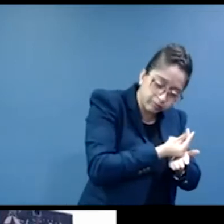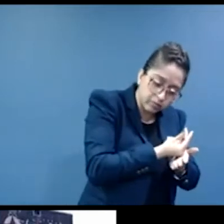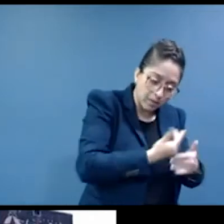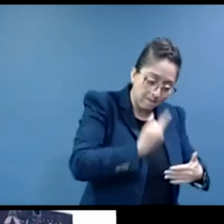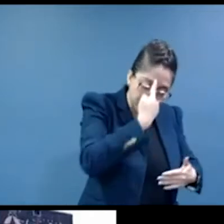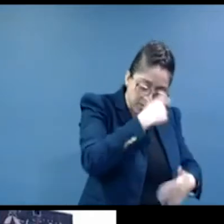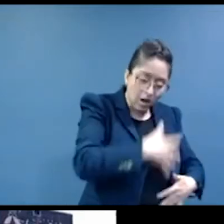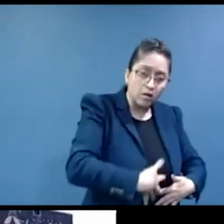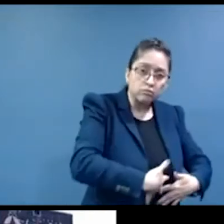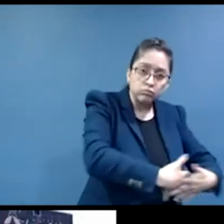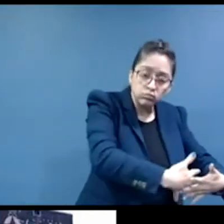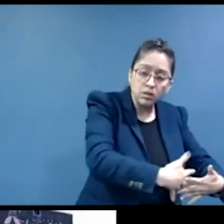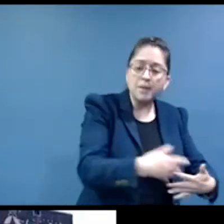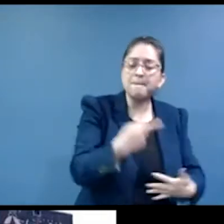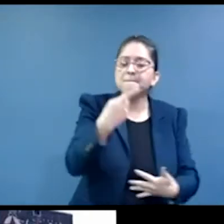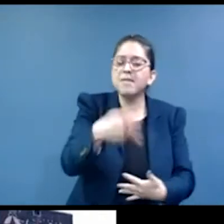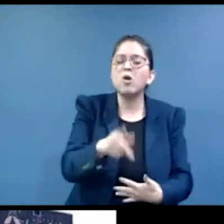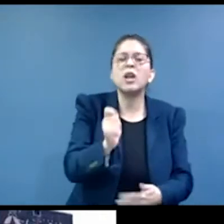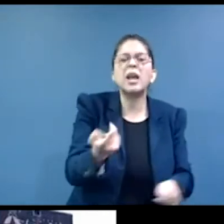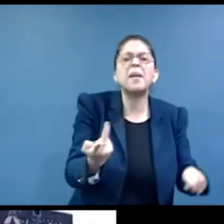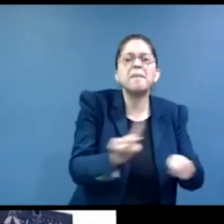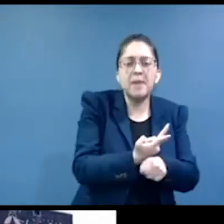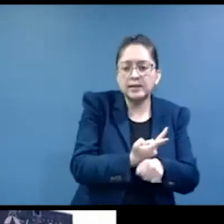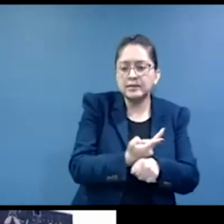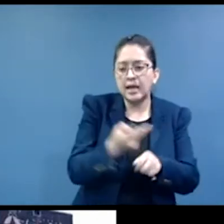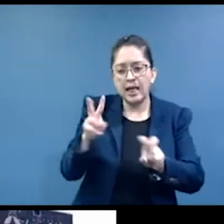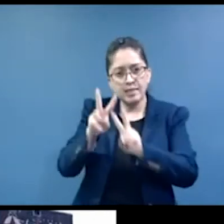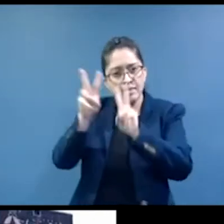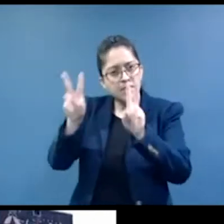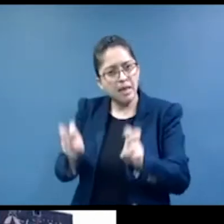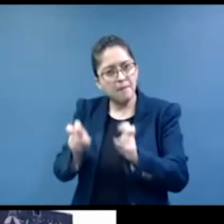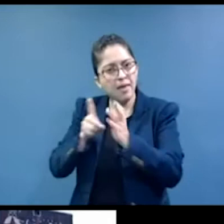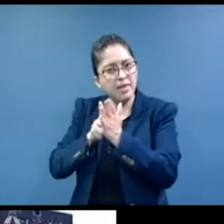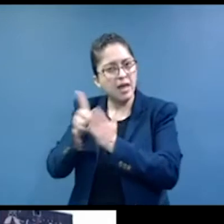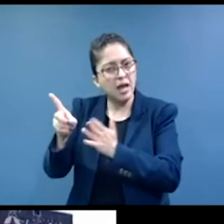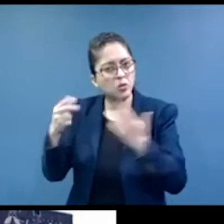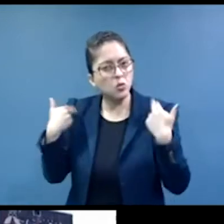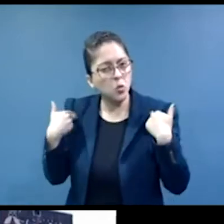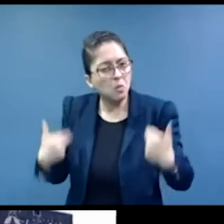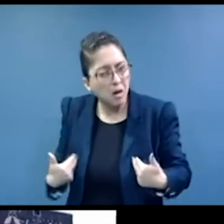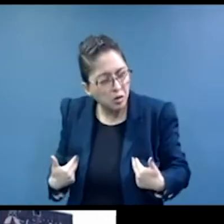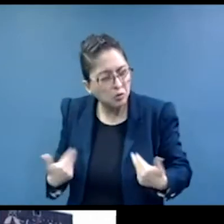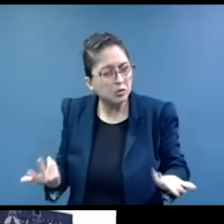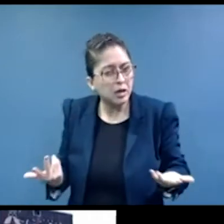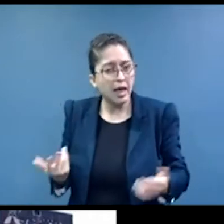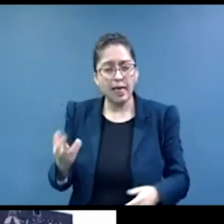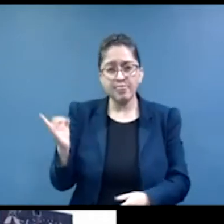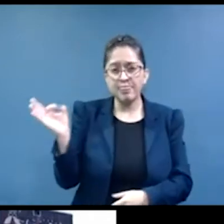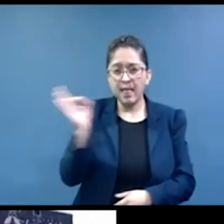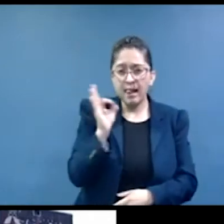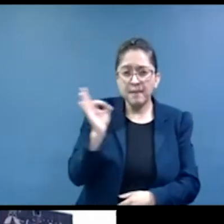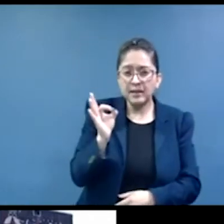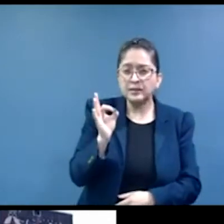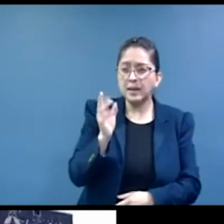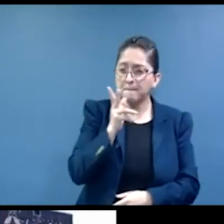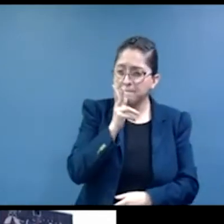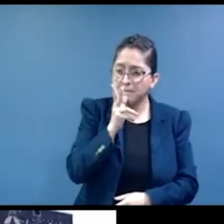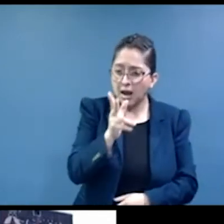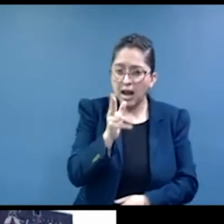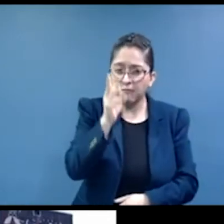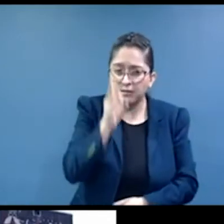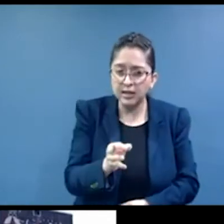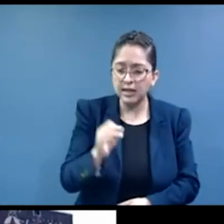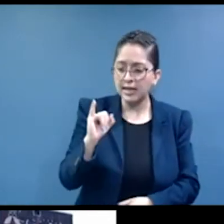derechos humanos, en el sentido de, existe una necesidad tal vez de cuestionar el término infertilidad, ¿no? ¿Cuál es el